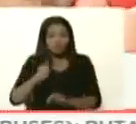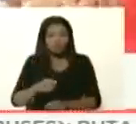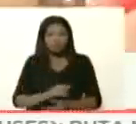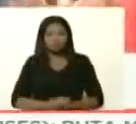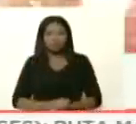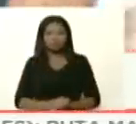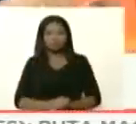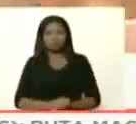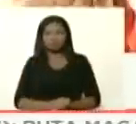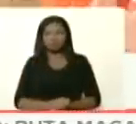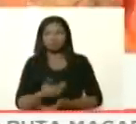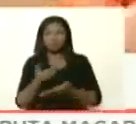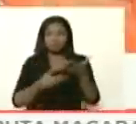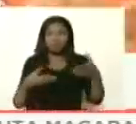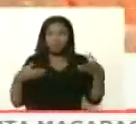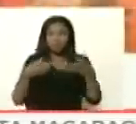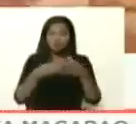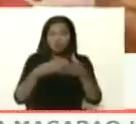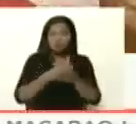de la nómina